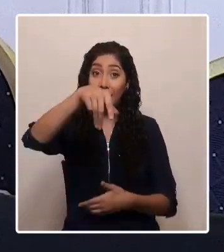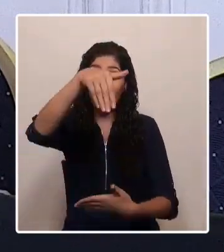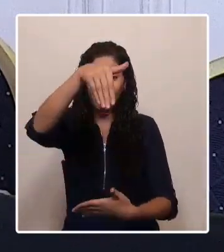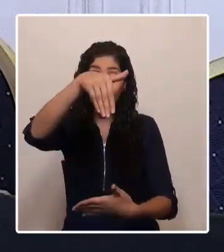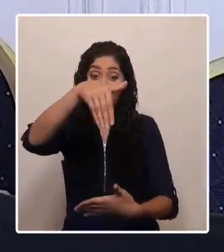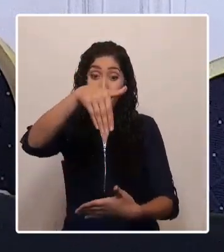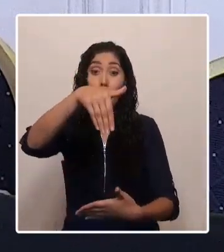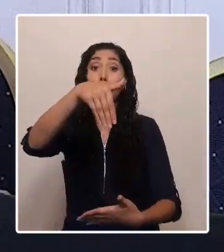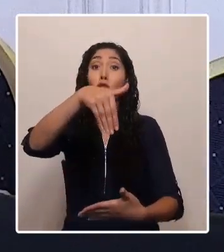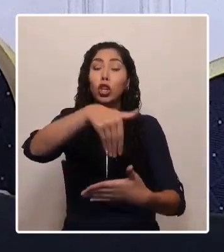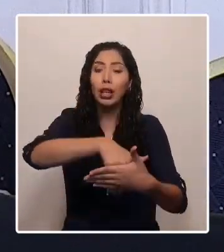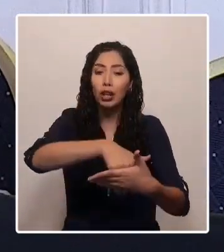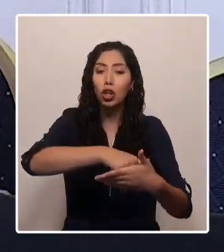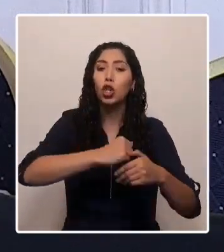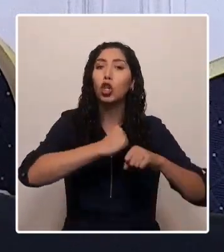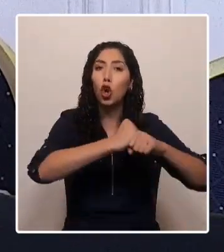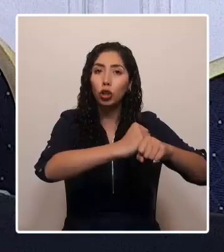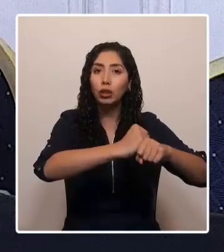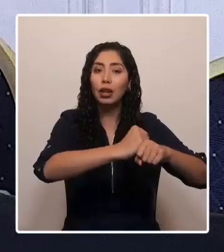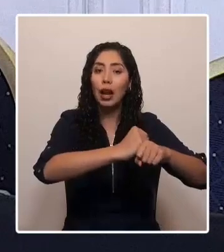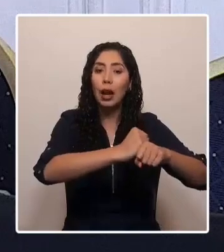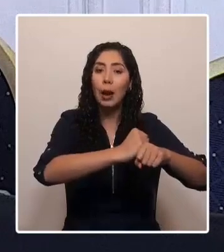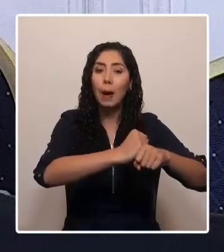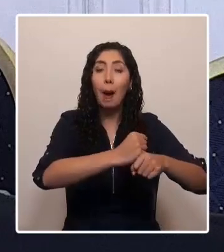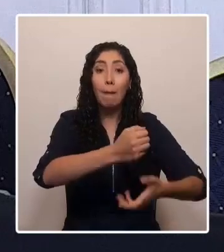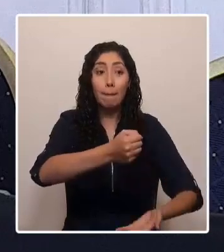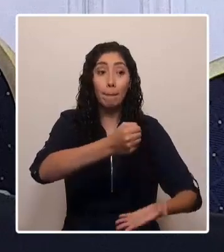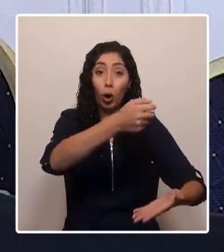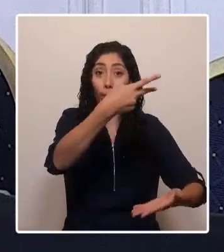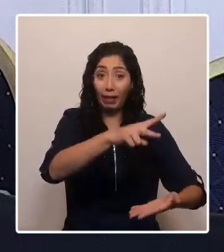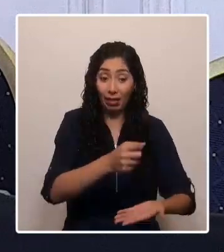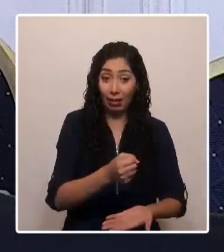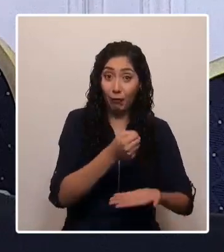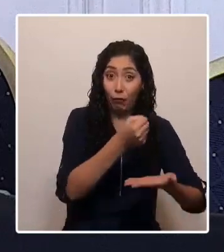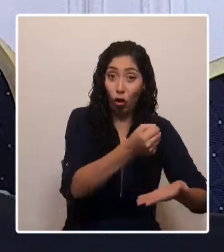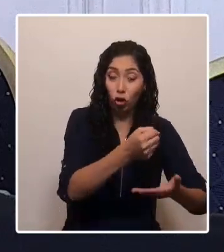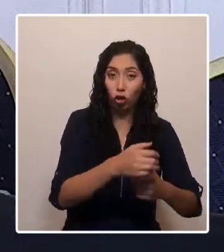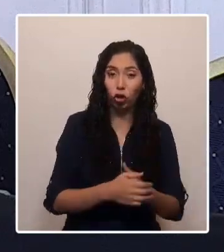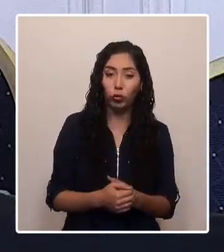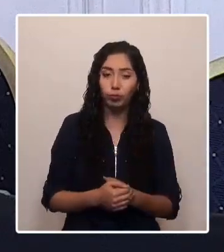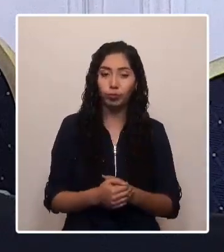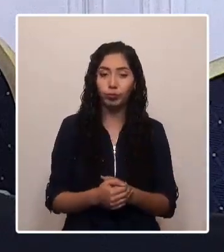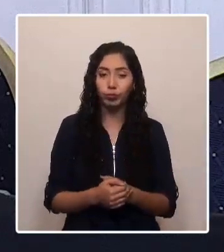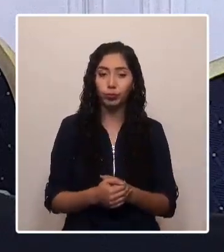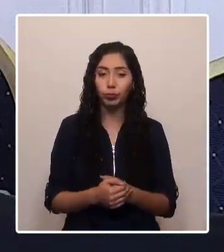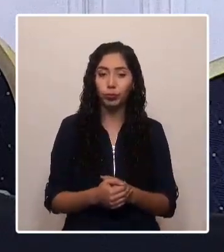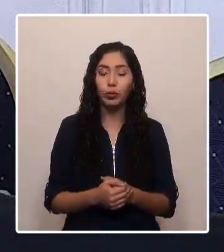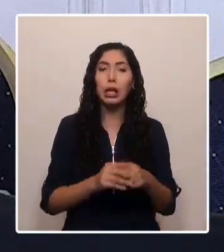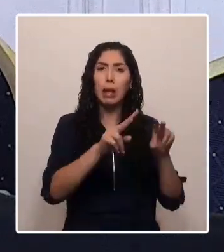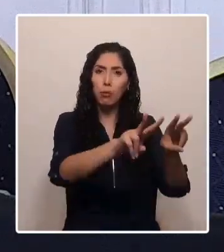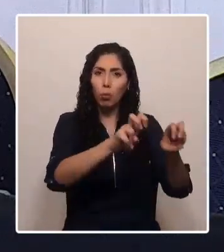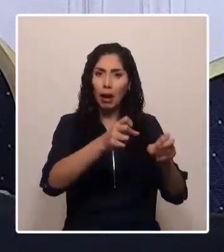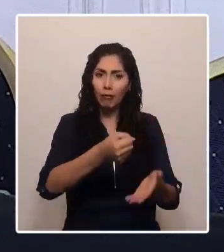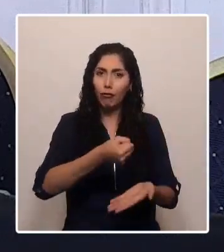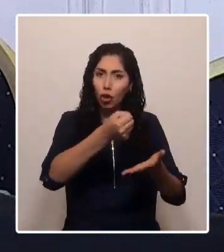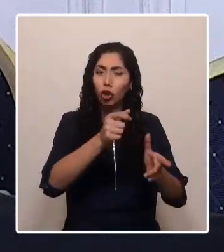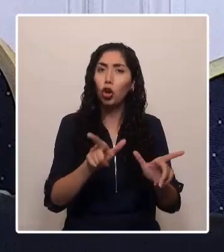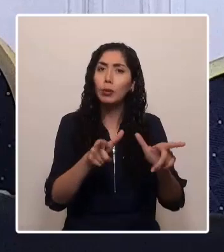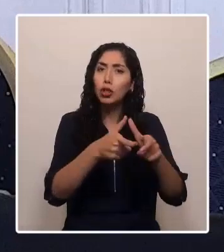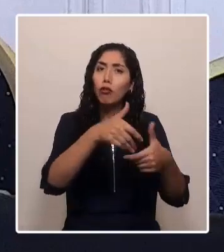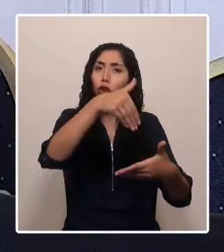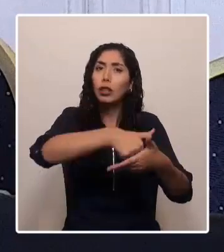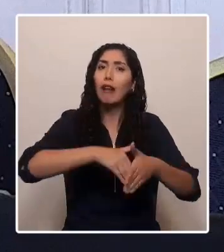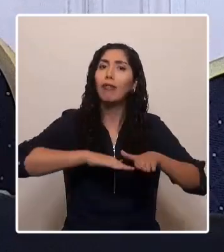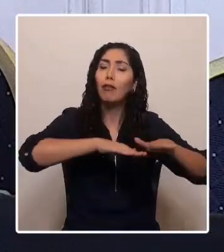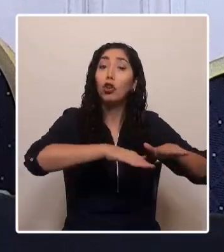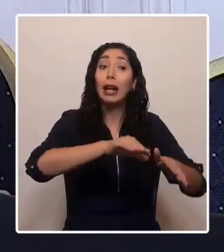los fondos, en contra de que fueran heredables, se opusieron a la prohibición de expropiar fondos. En comisión votaron a favor de que sea el Estado y solo